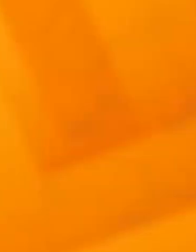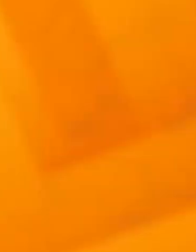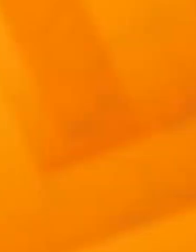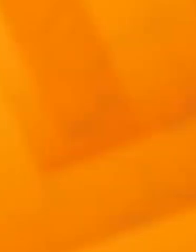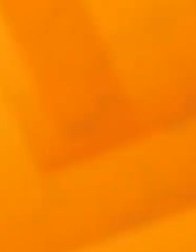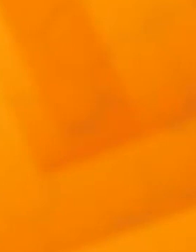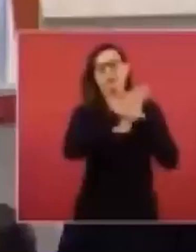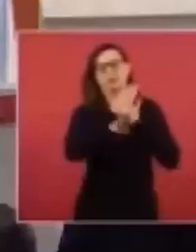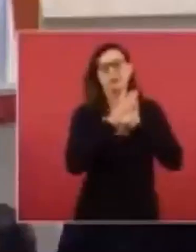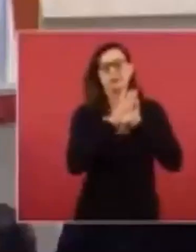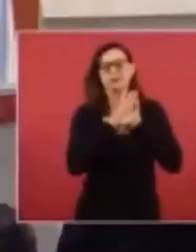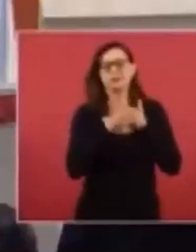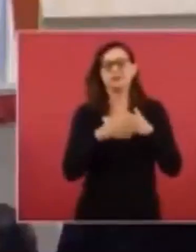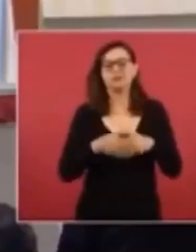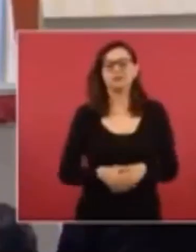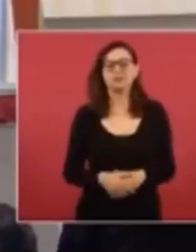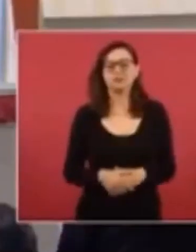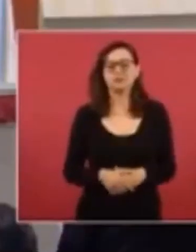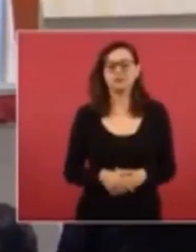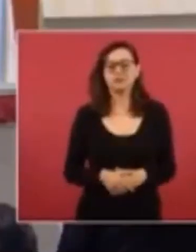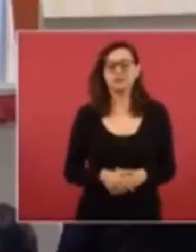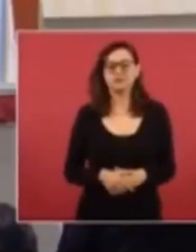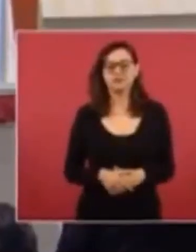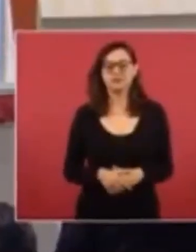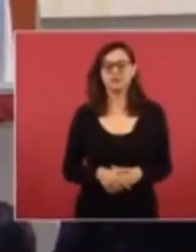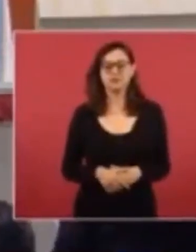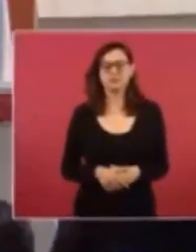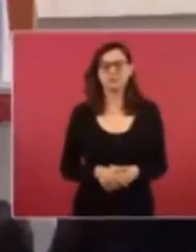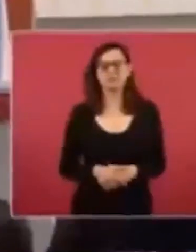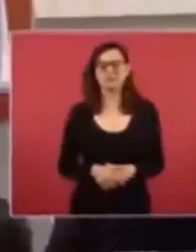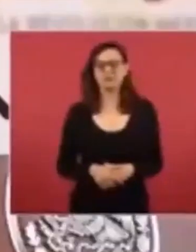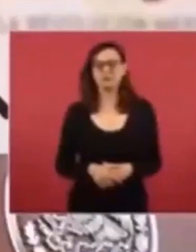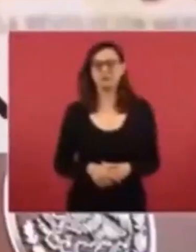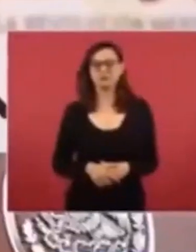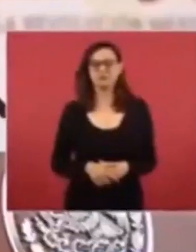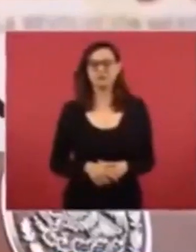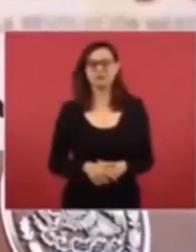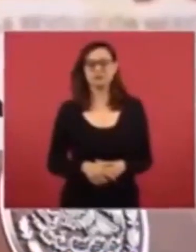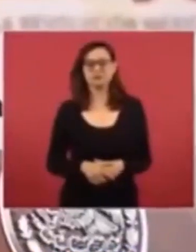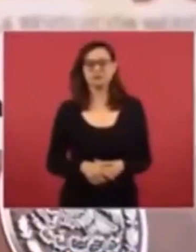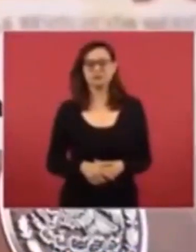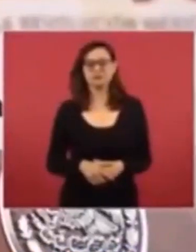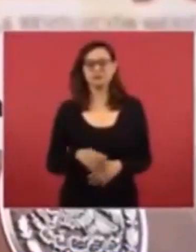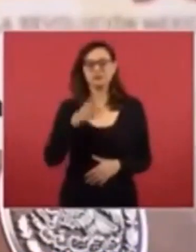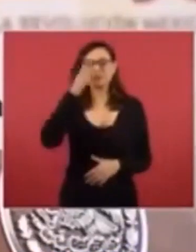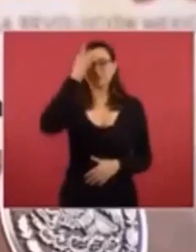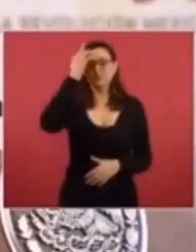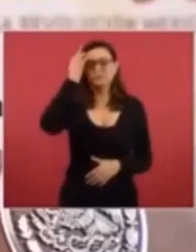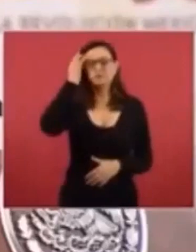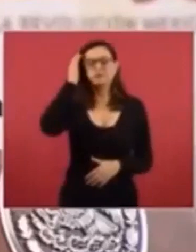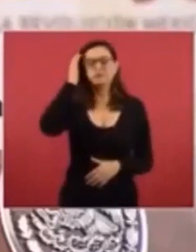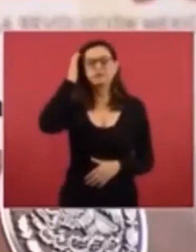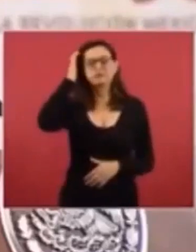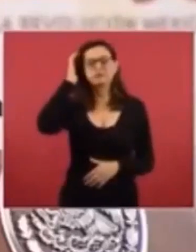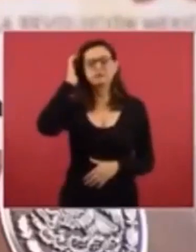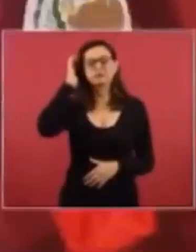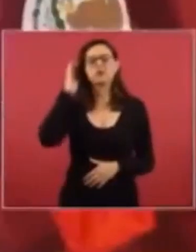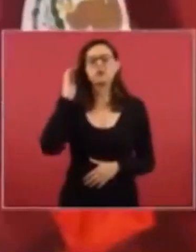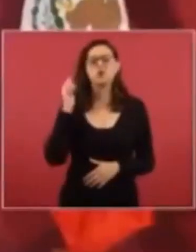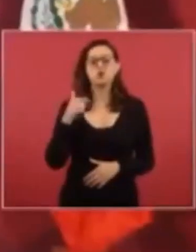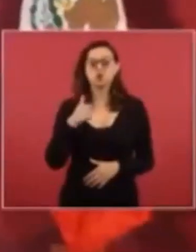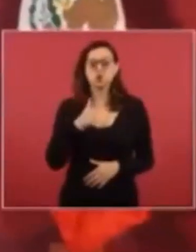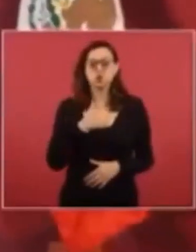Ahí le va. Por un instante voy a decir que le mando